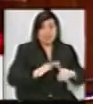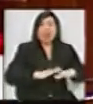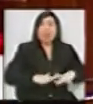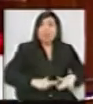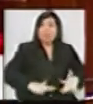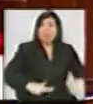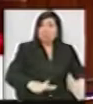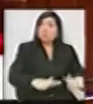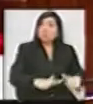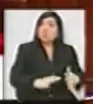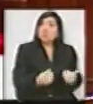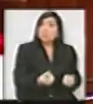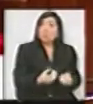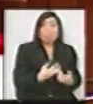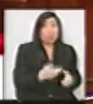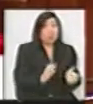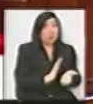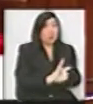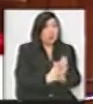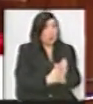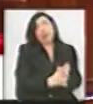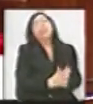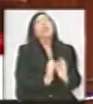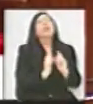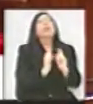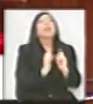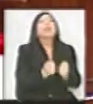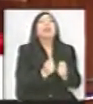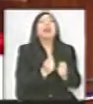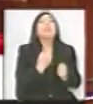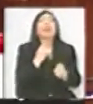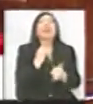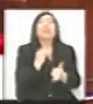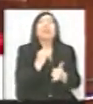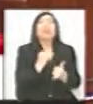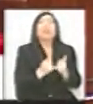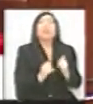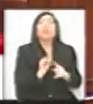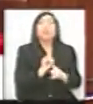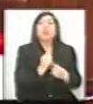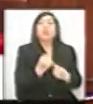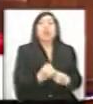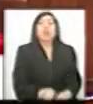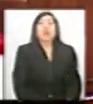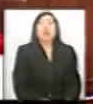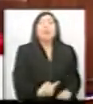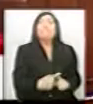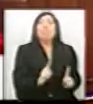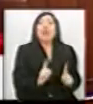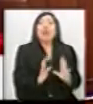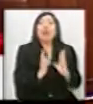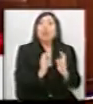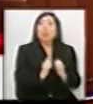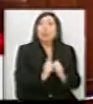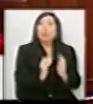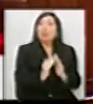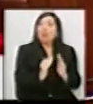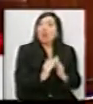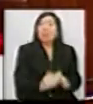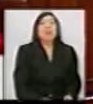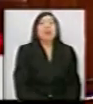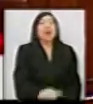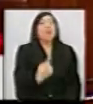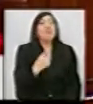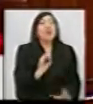que son terrenos que eran públicos que fueron otorgados para fines sociales para asociaciones de vivienda